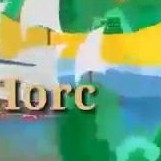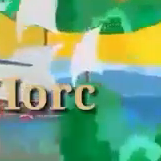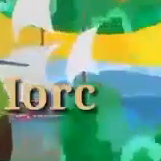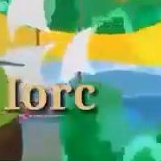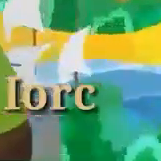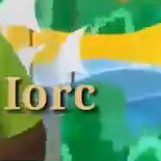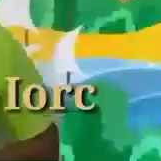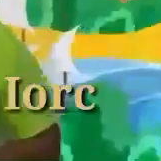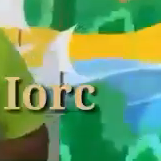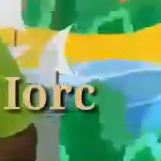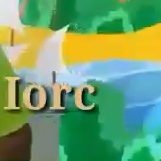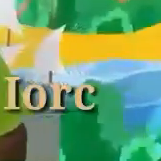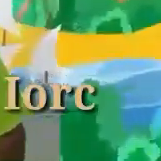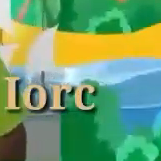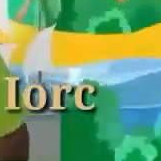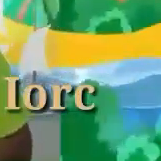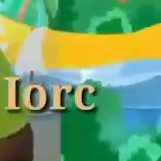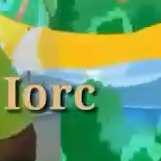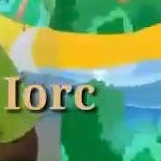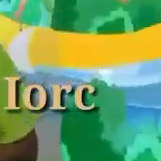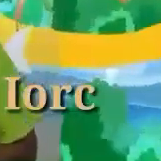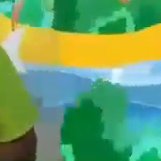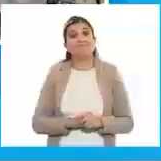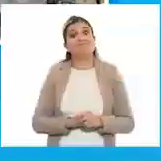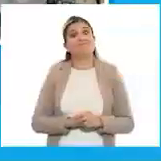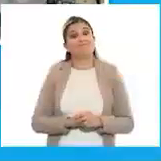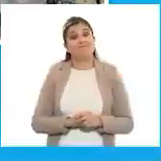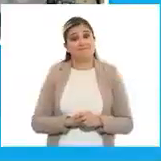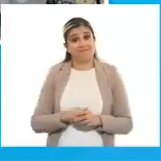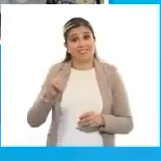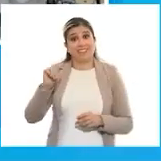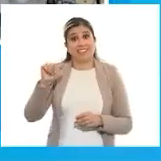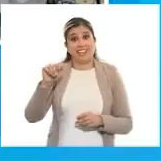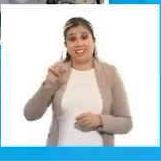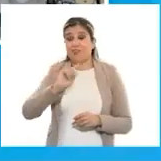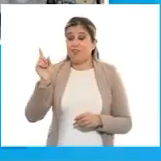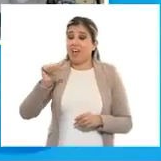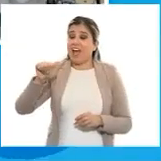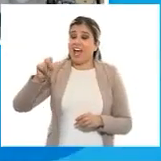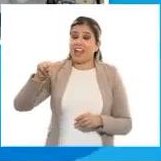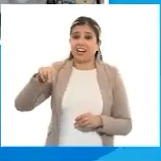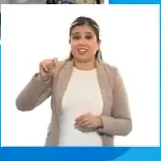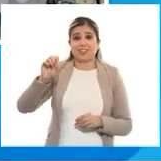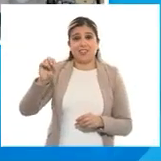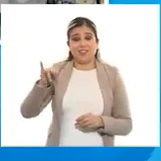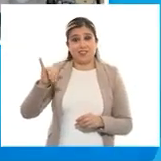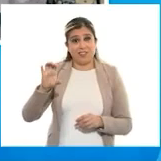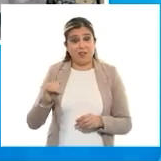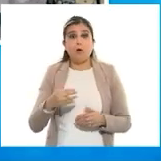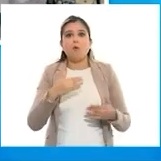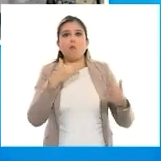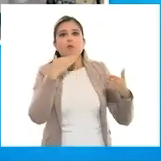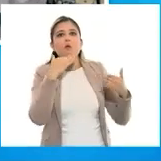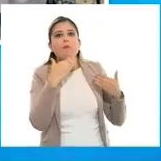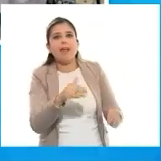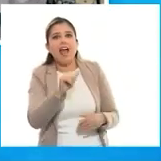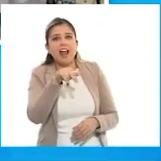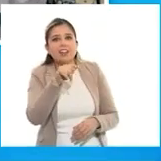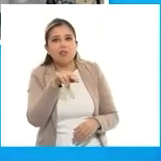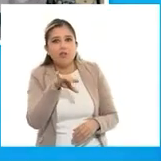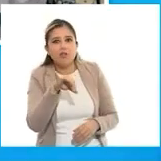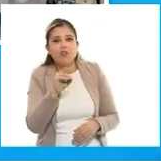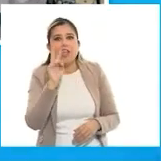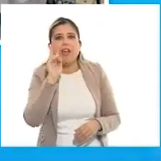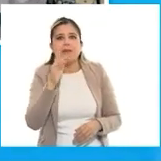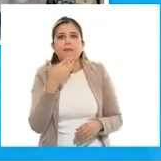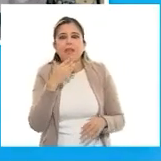No es cierto, no es Tadeo, es Antonio. Muy bien, Antonio. Ahí podemos ver que la ropa ya